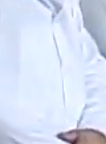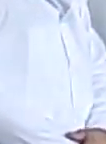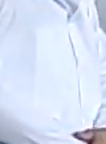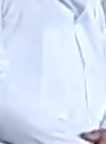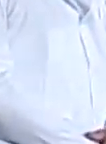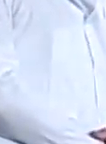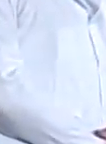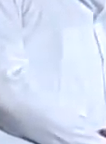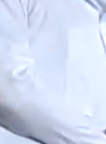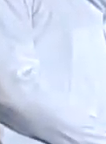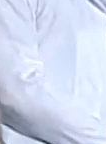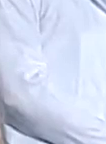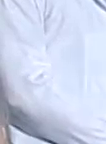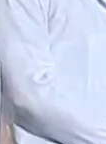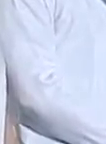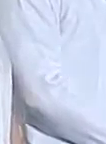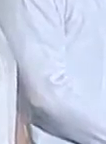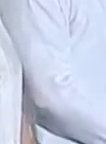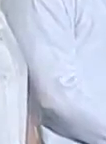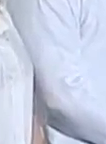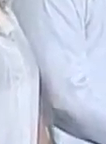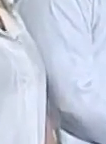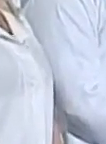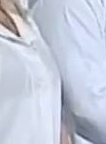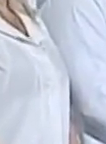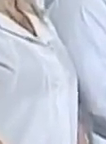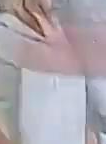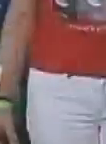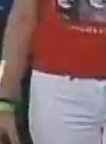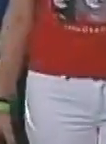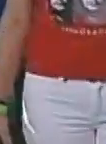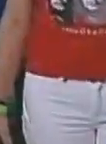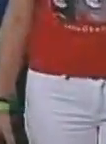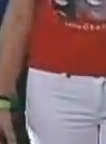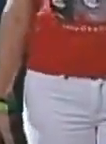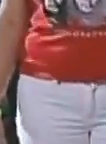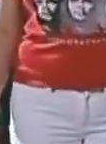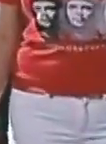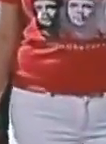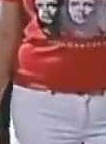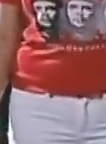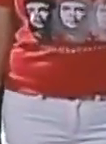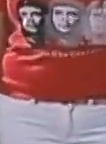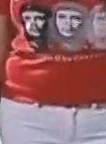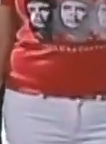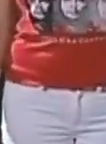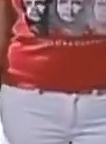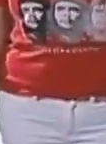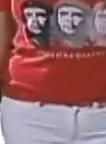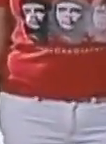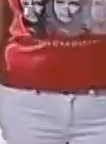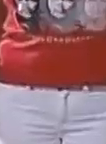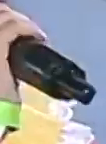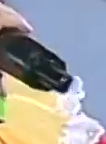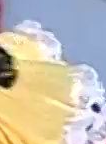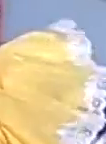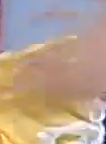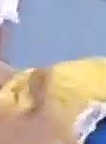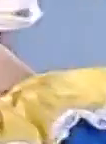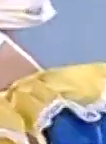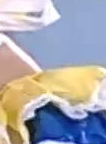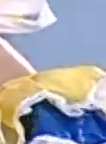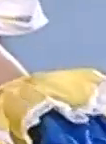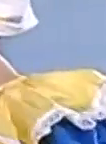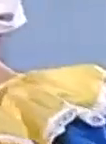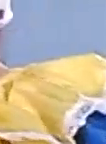áreas. Nace la copla y la danza, del oriente a la llanura. Mi país